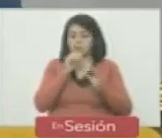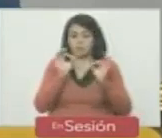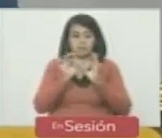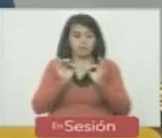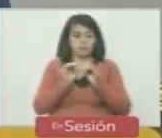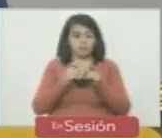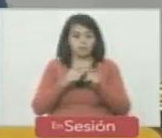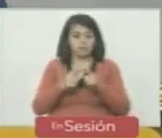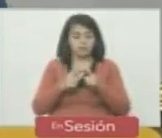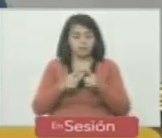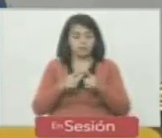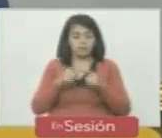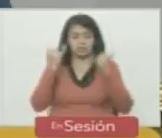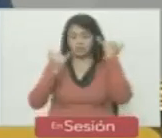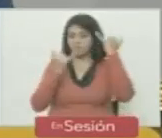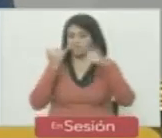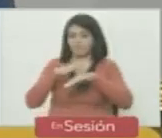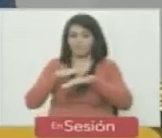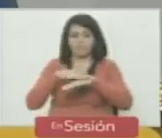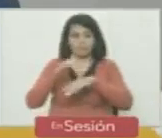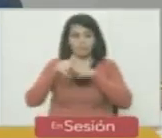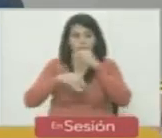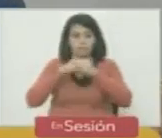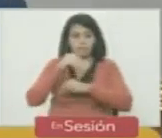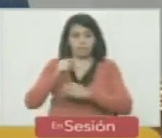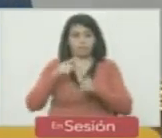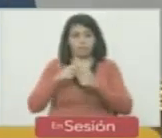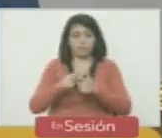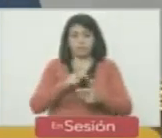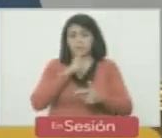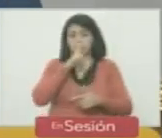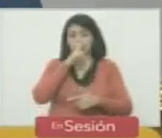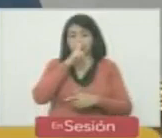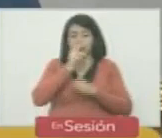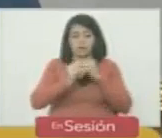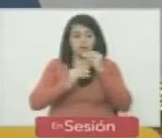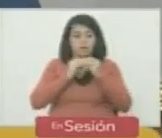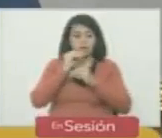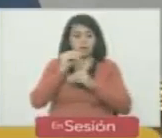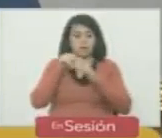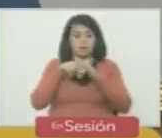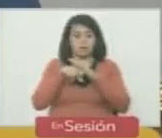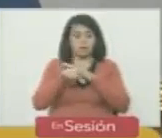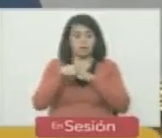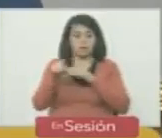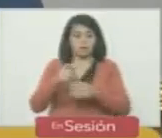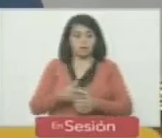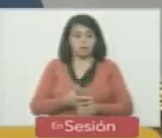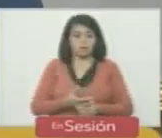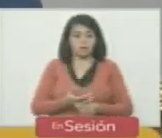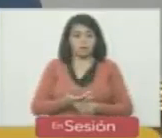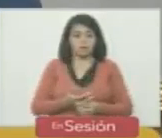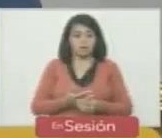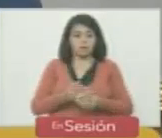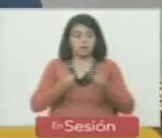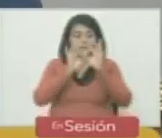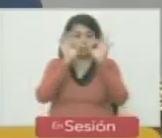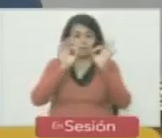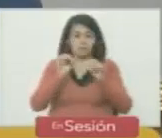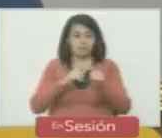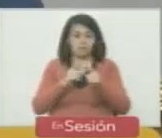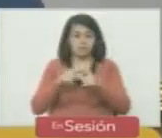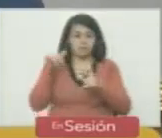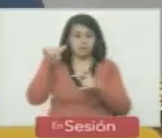más remota idea del pavor que se cernía sobre ello en la forma de